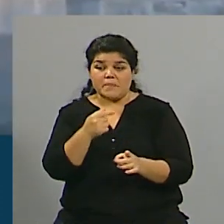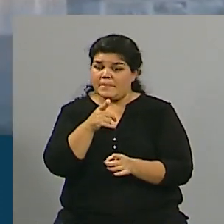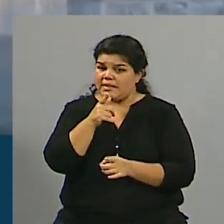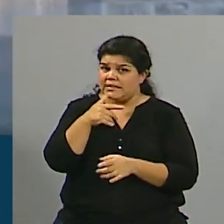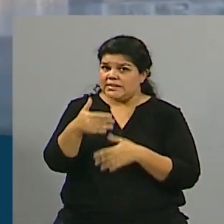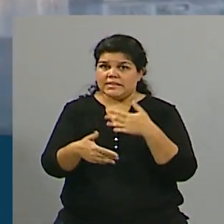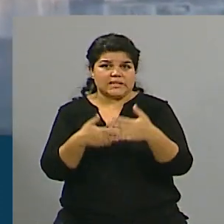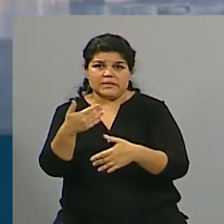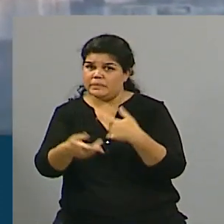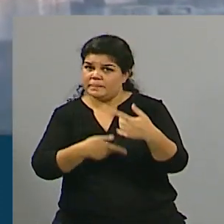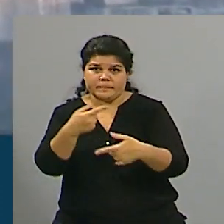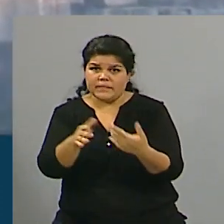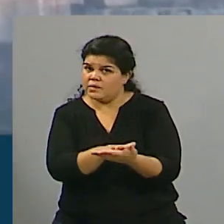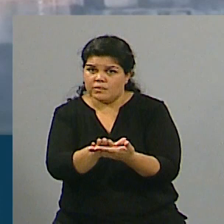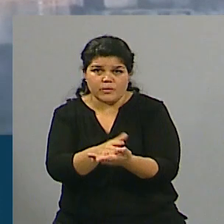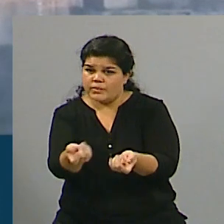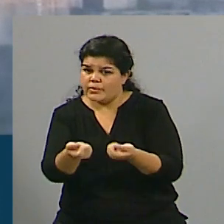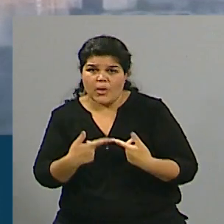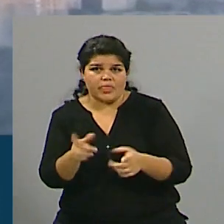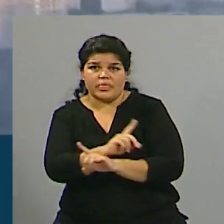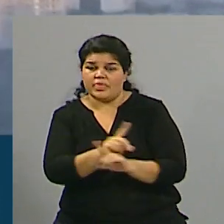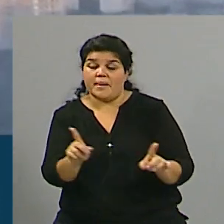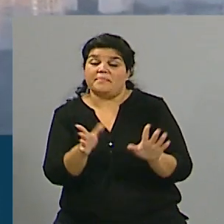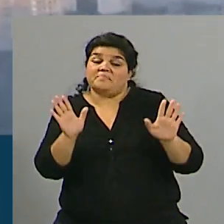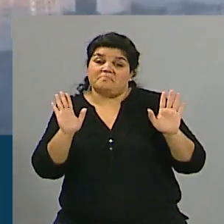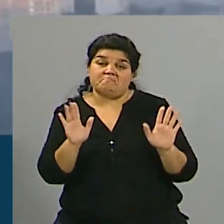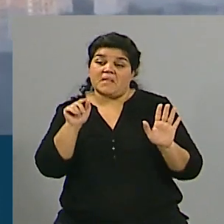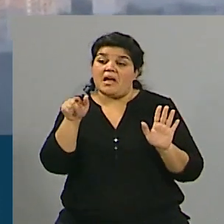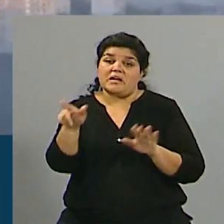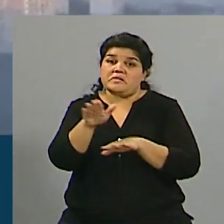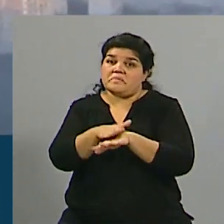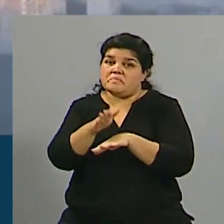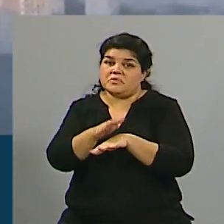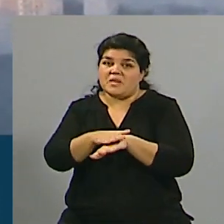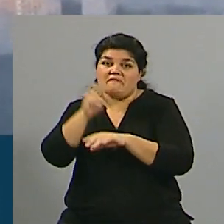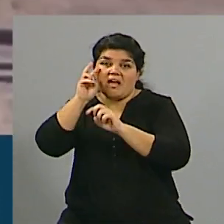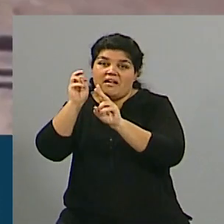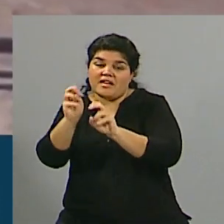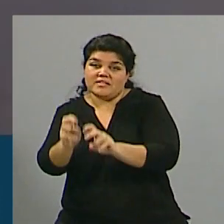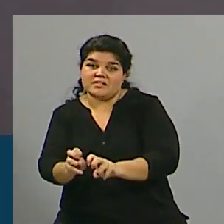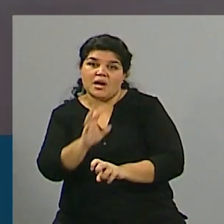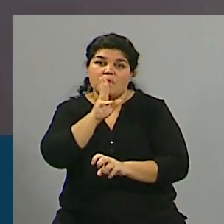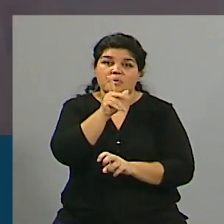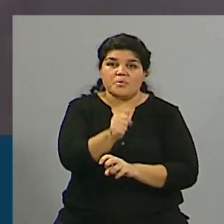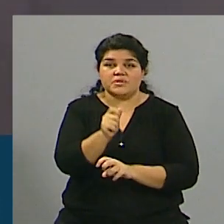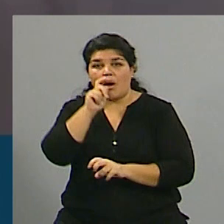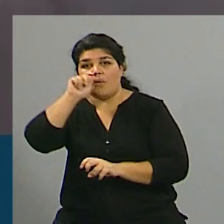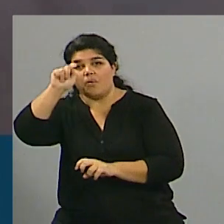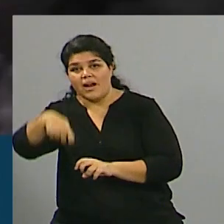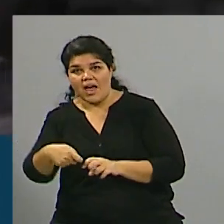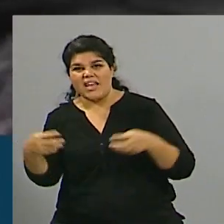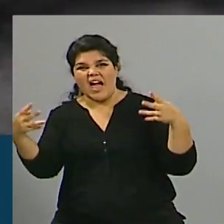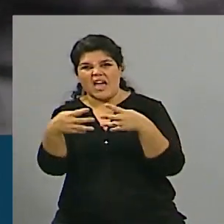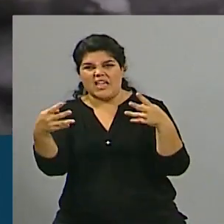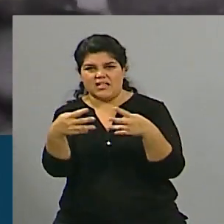suceder, pero bueno, él será quien analice la situación de la guerra entre Rusia y Ucrania, con más de un año